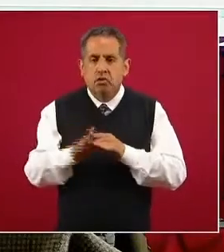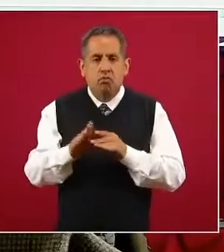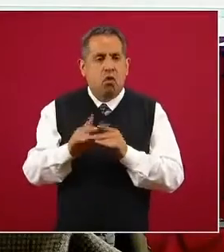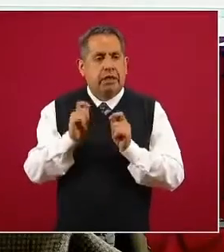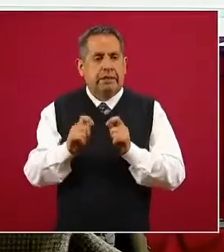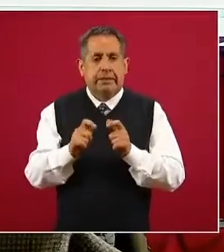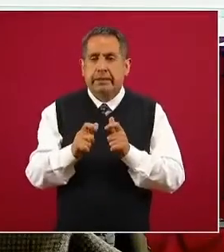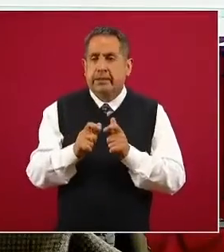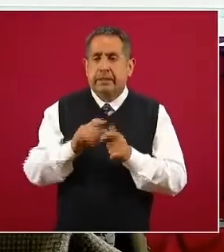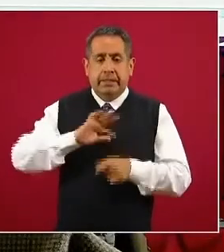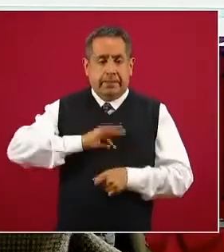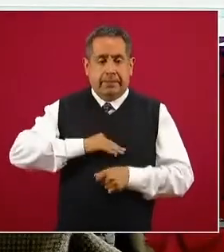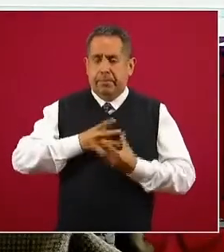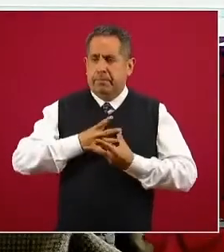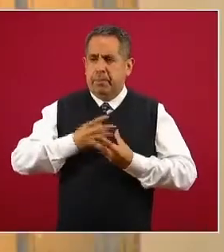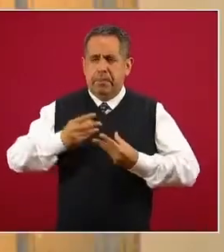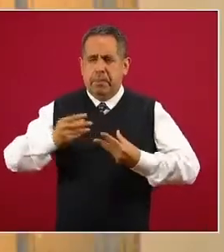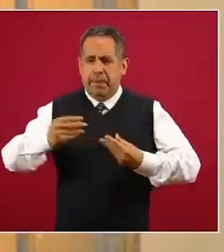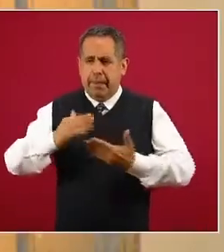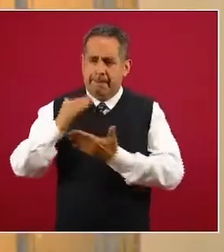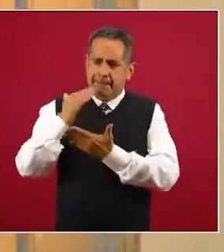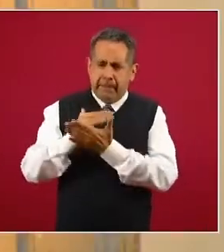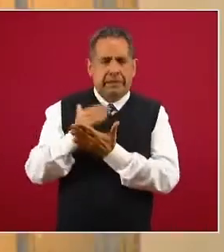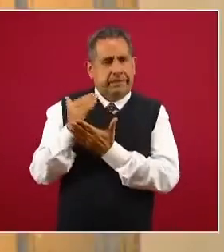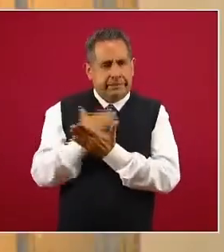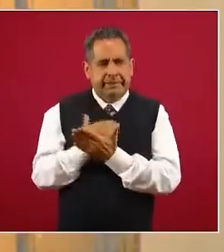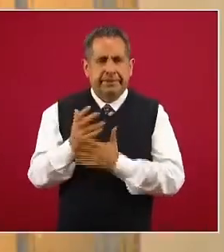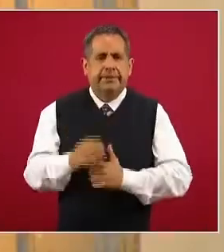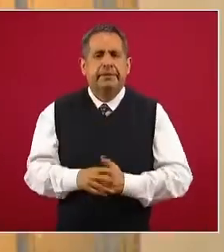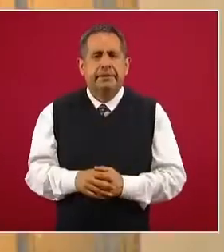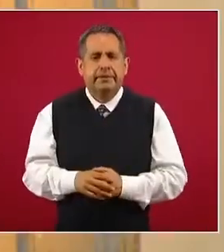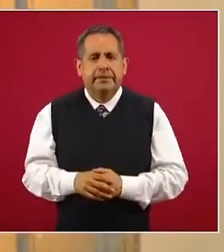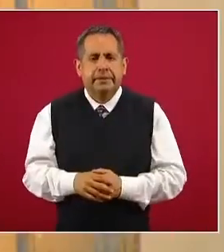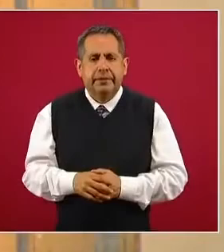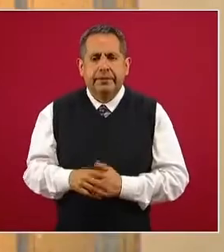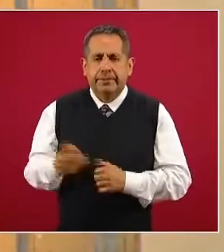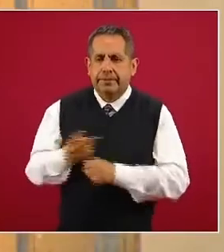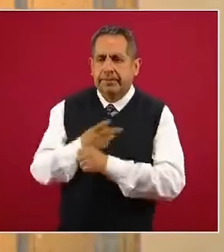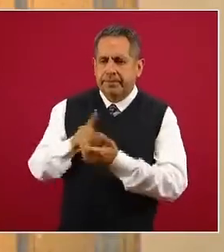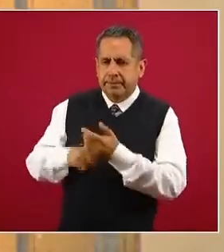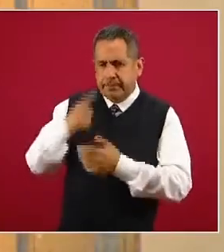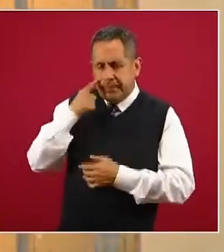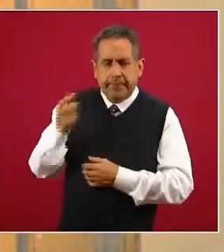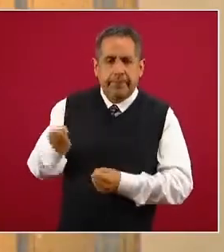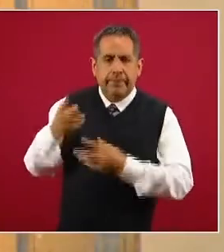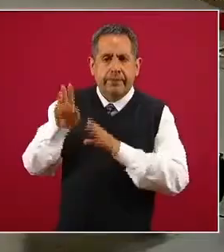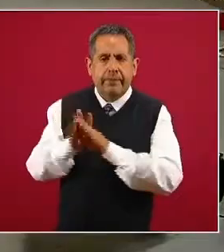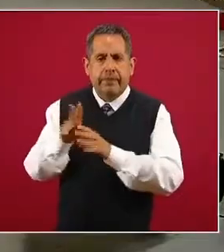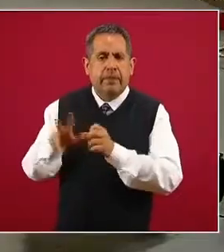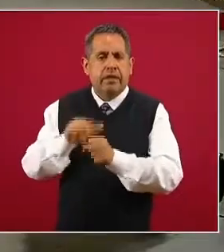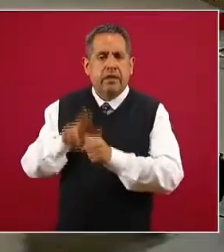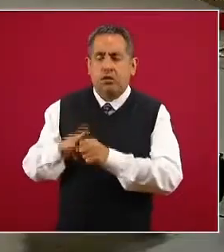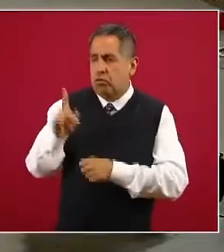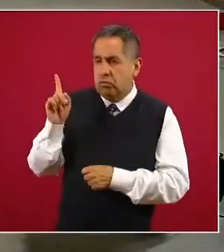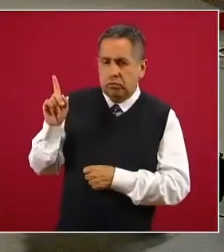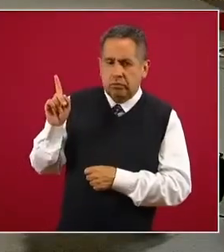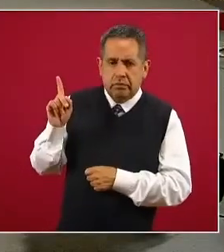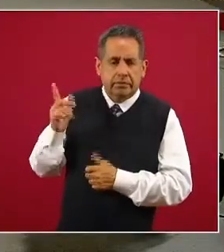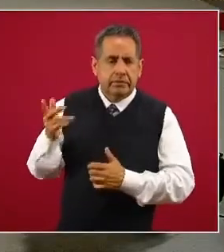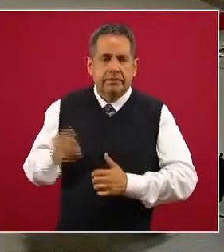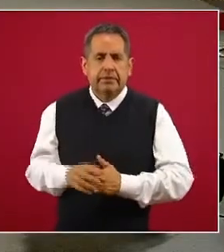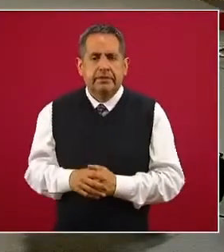limitar la transmisión comunitaria de la enfermedad. Veamos la actualización de las cifras nacionales para esta